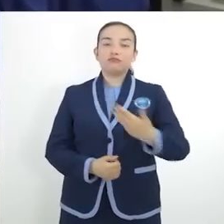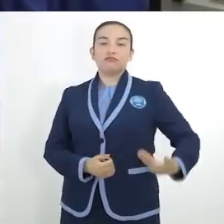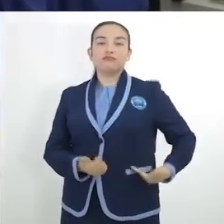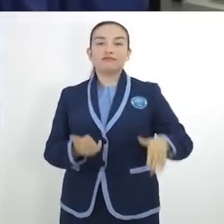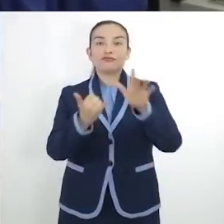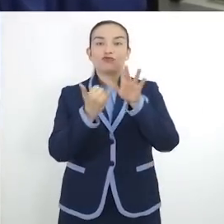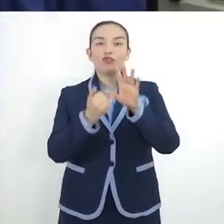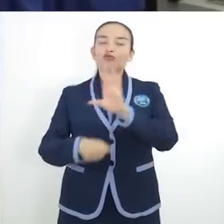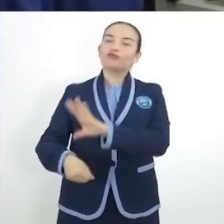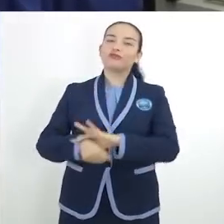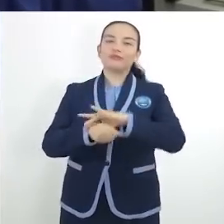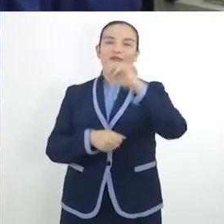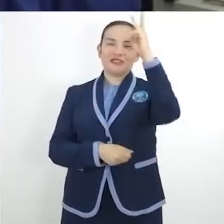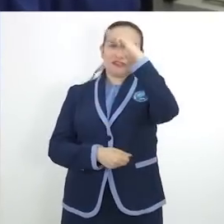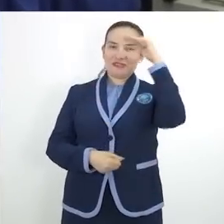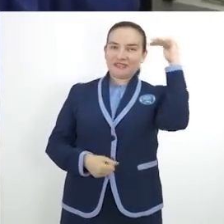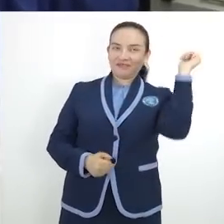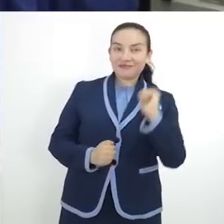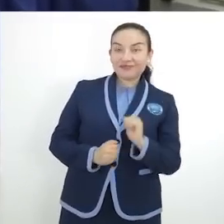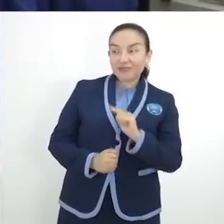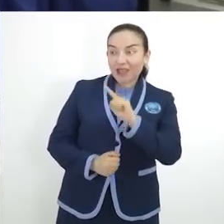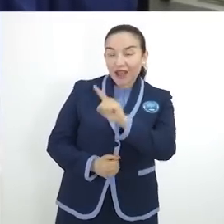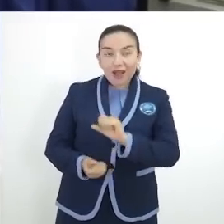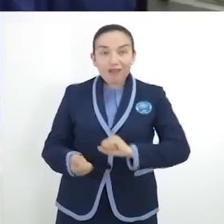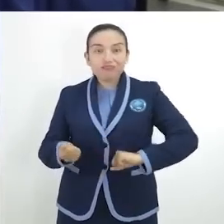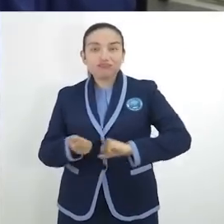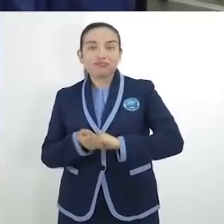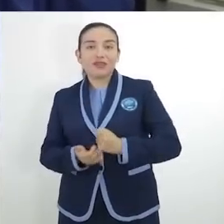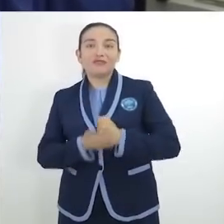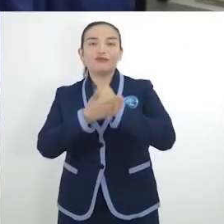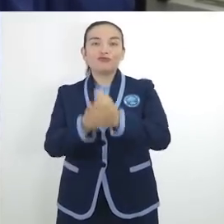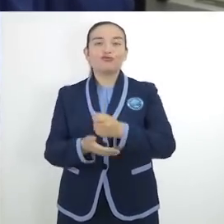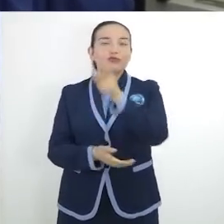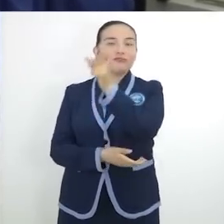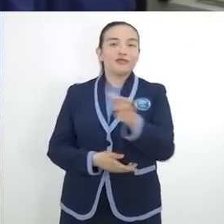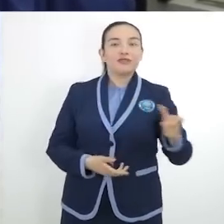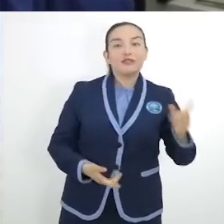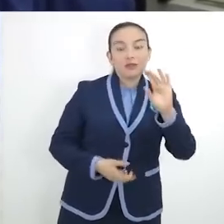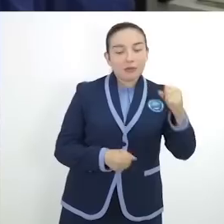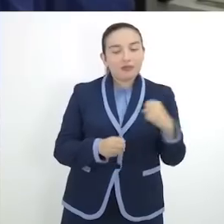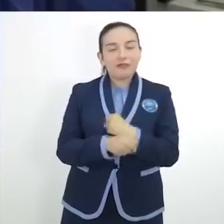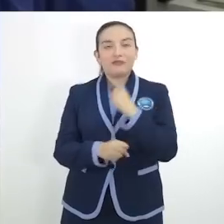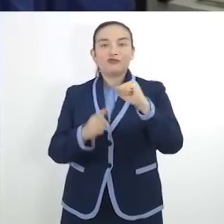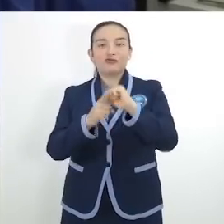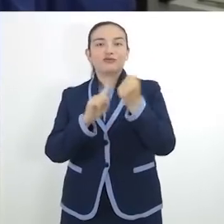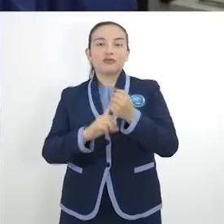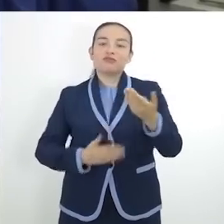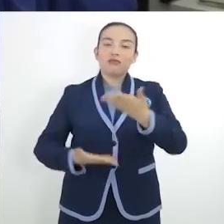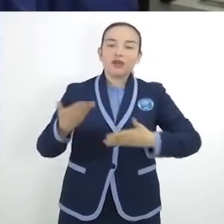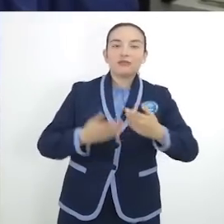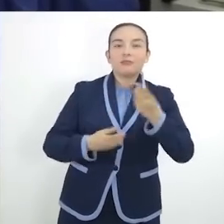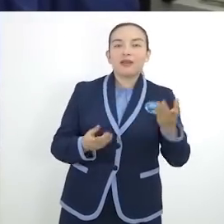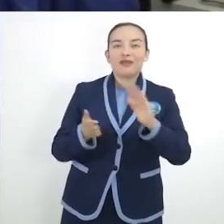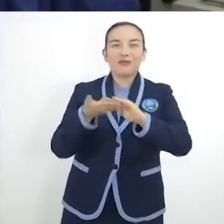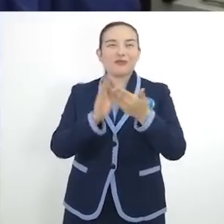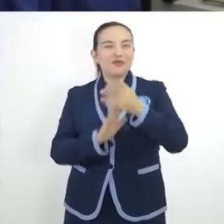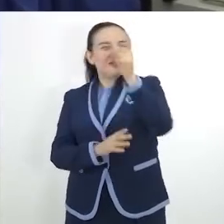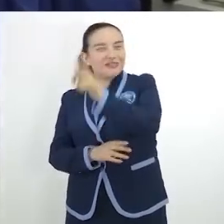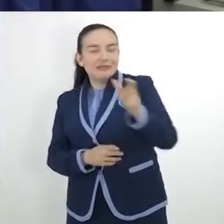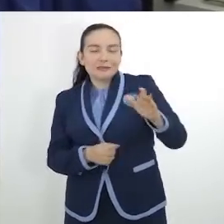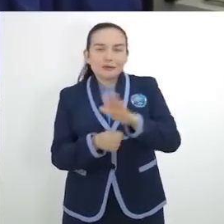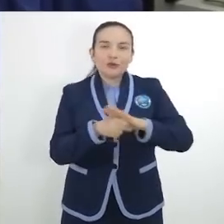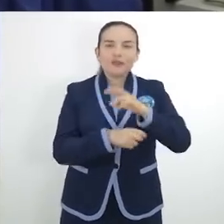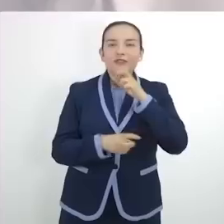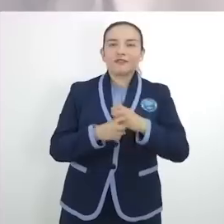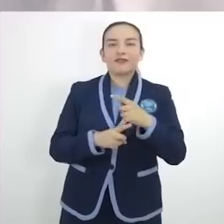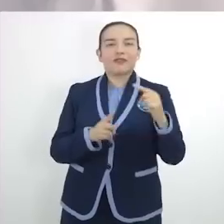fundadora, la doctora María Luisa Piraquive, por su labor humanitaria y el trabajo social que realiza por las poblaciones vulnerables en los diferentes